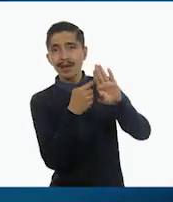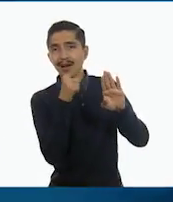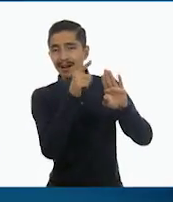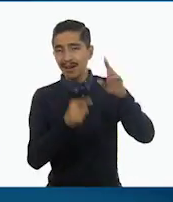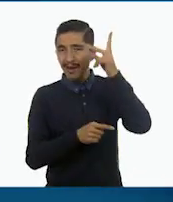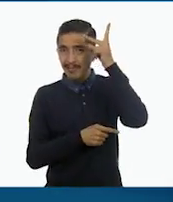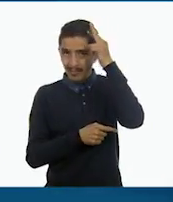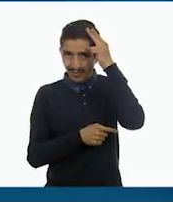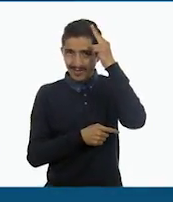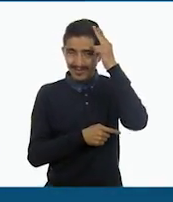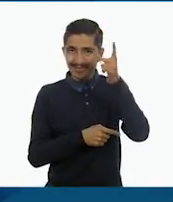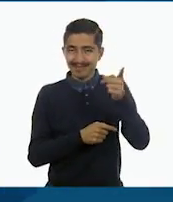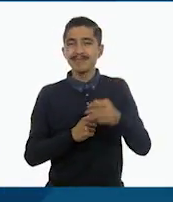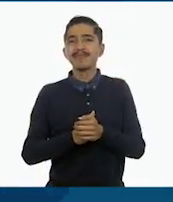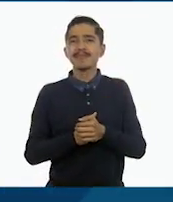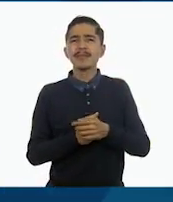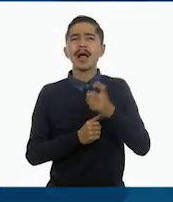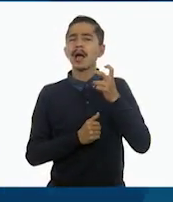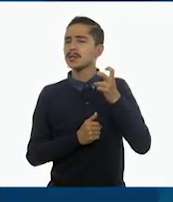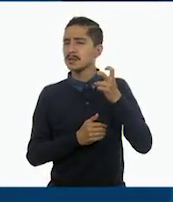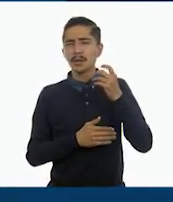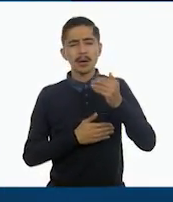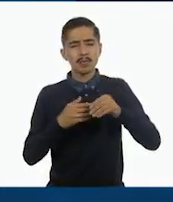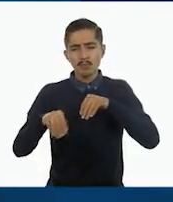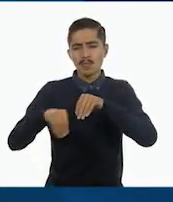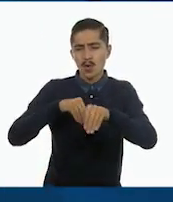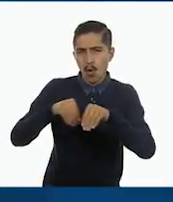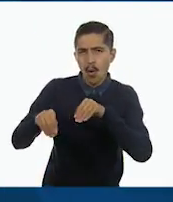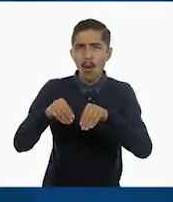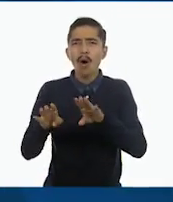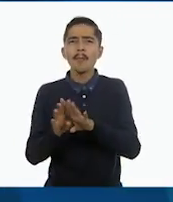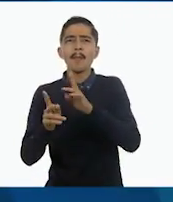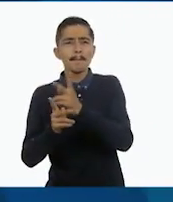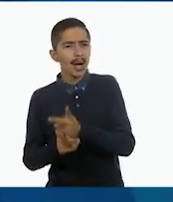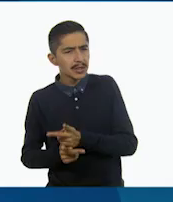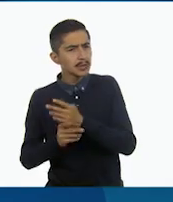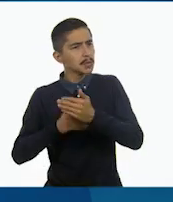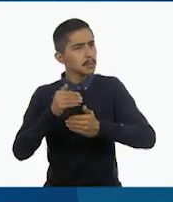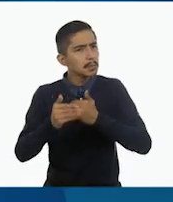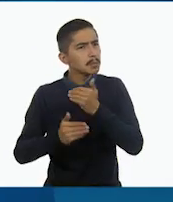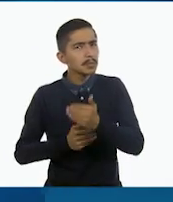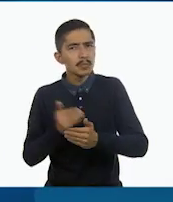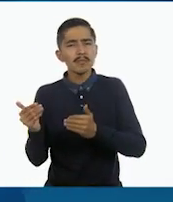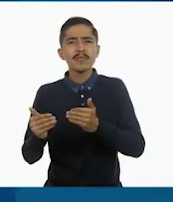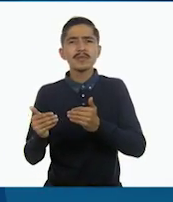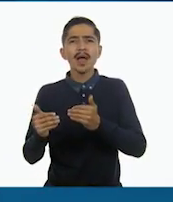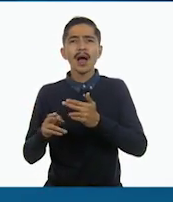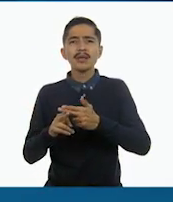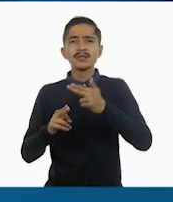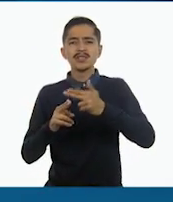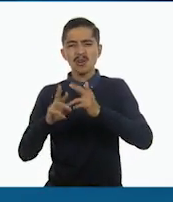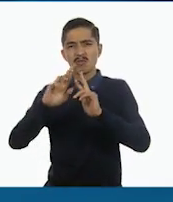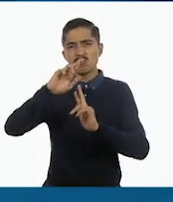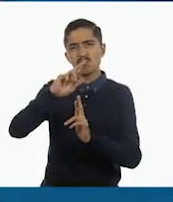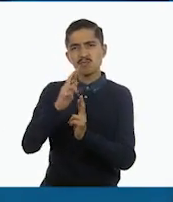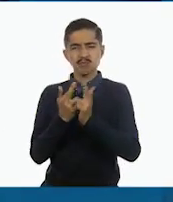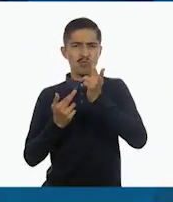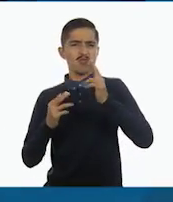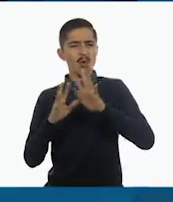antiporfirista. Uy, así se pasó de un movimiento pacífico y legal a una lucha